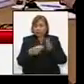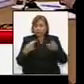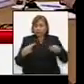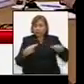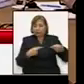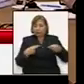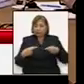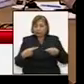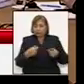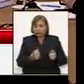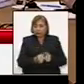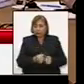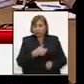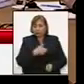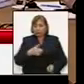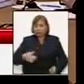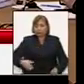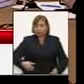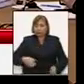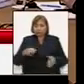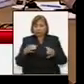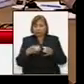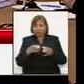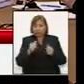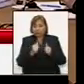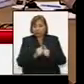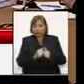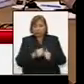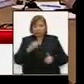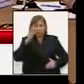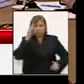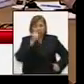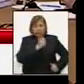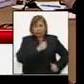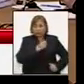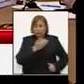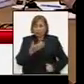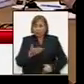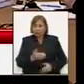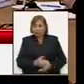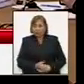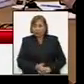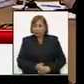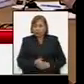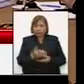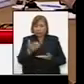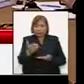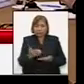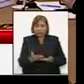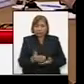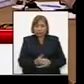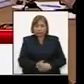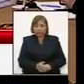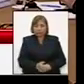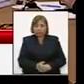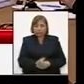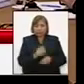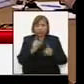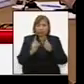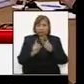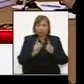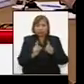incidente con el presidente de la Comisión de Defensa Nacional. Se decidió que se le va a